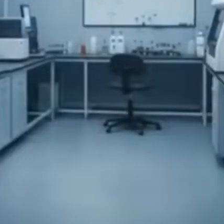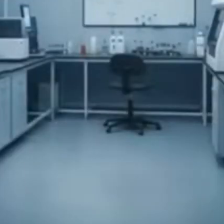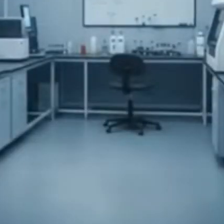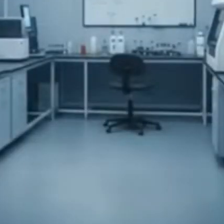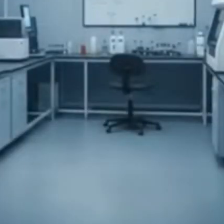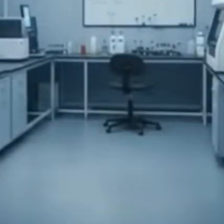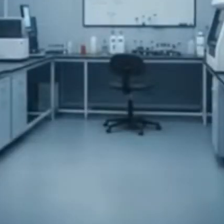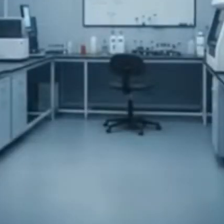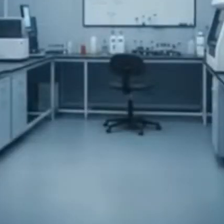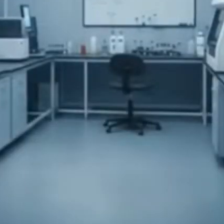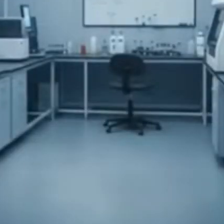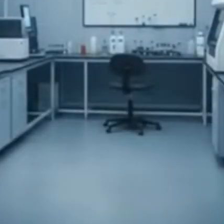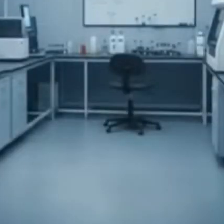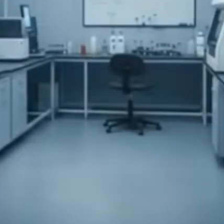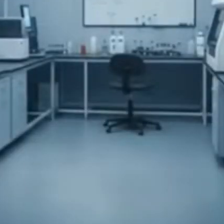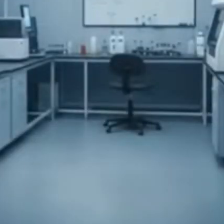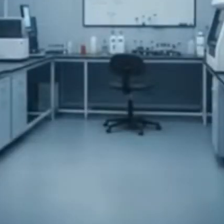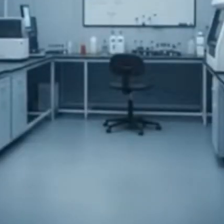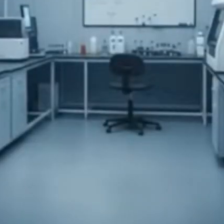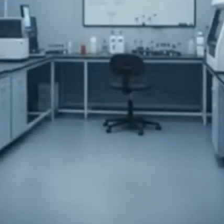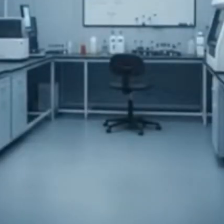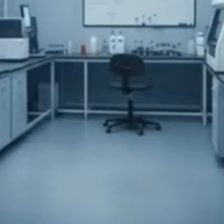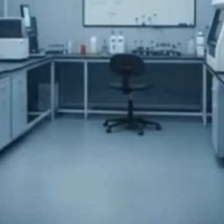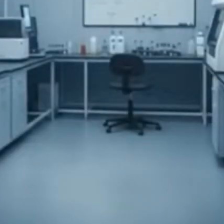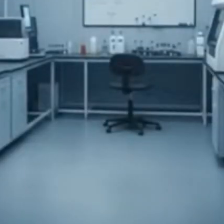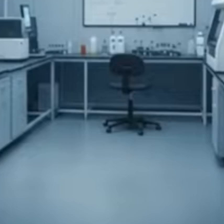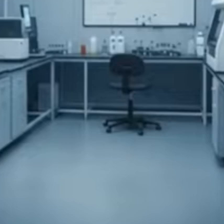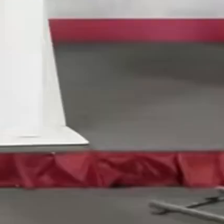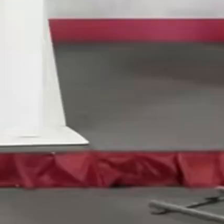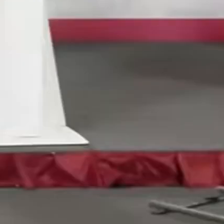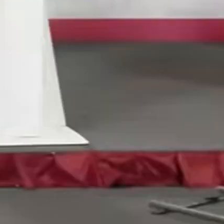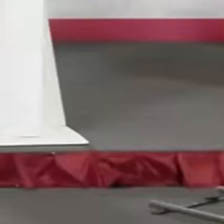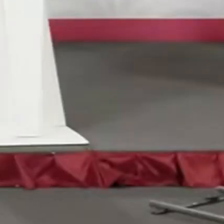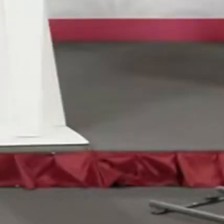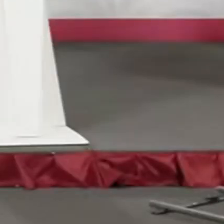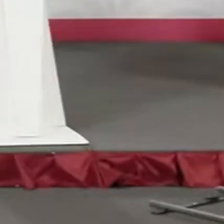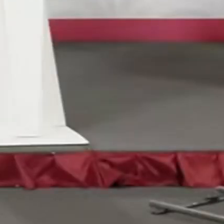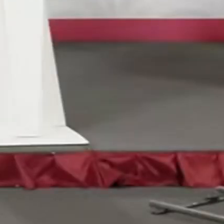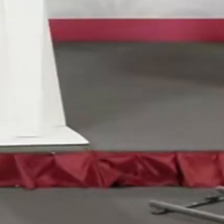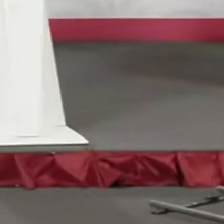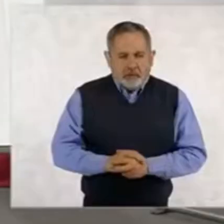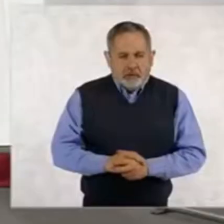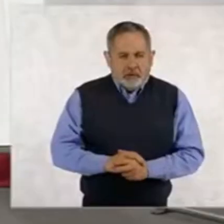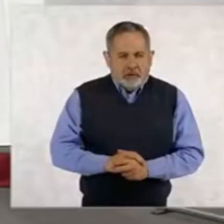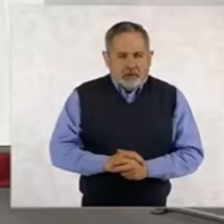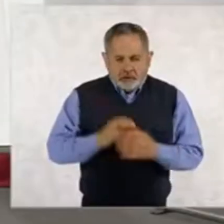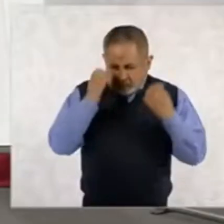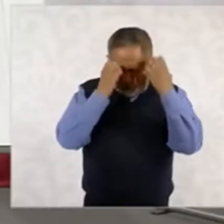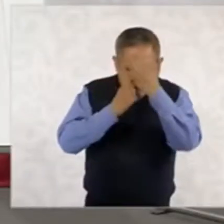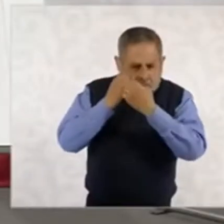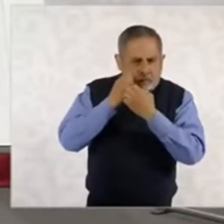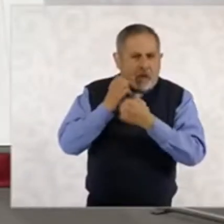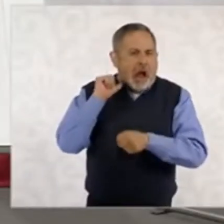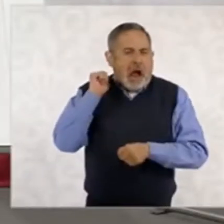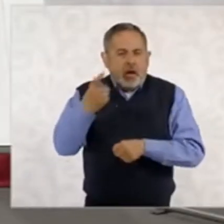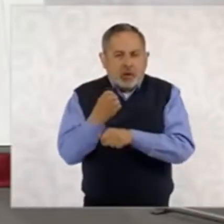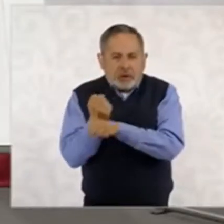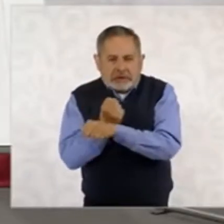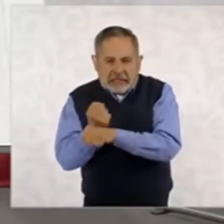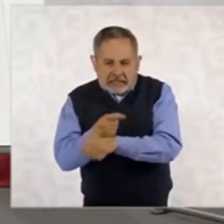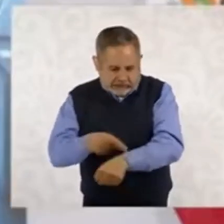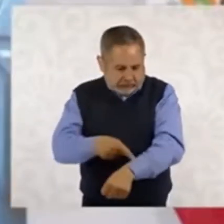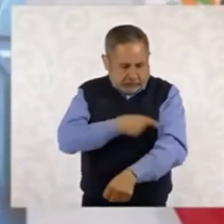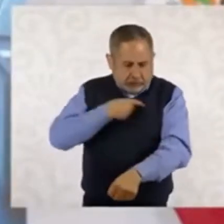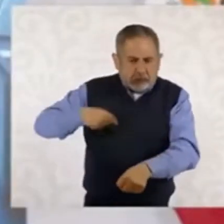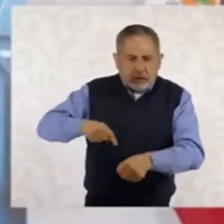medir 64 parámetros, entre ellos metales pesados, metaloides y la posible